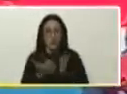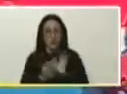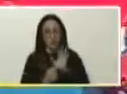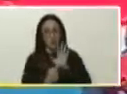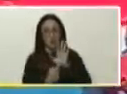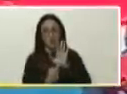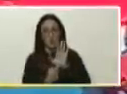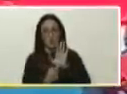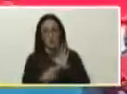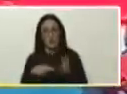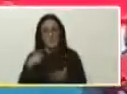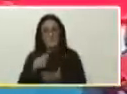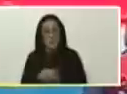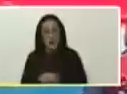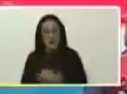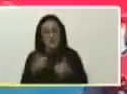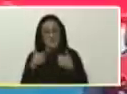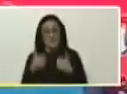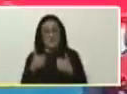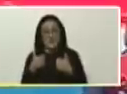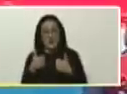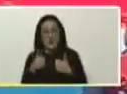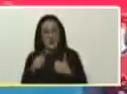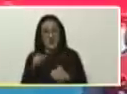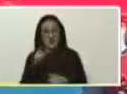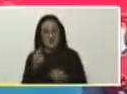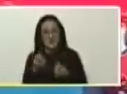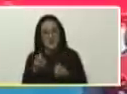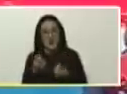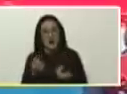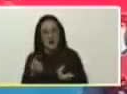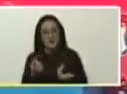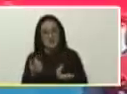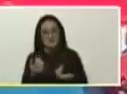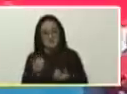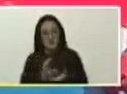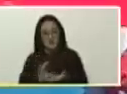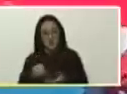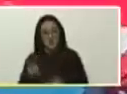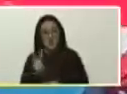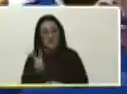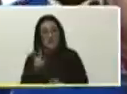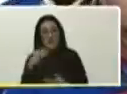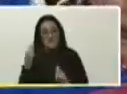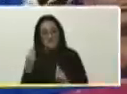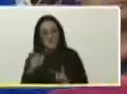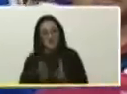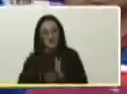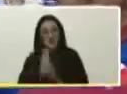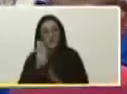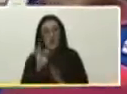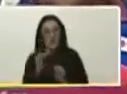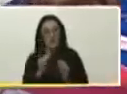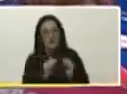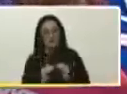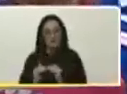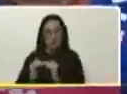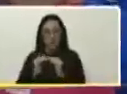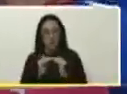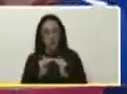que se pagan muy bien. Y esa plática le hace falta a Venezuela para su desarrollo y su